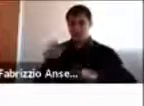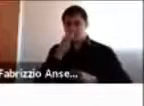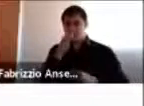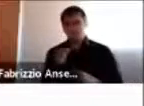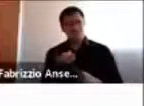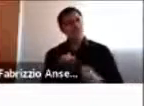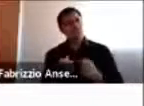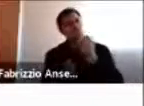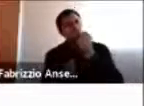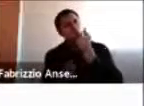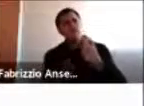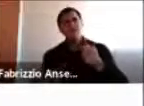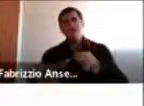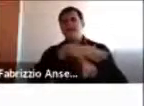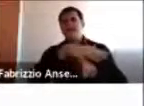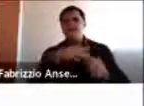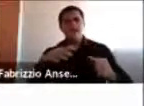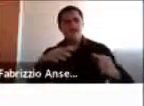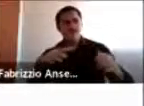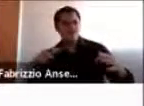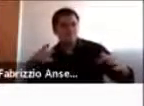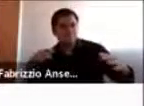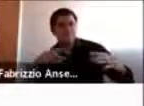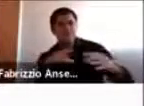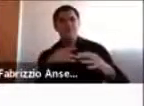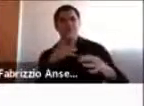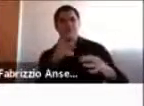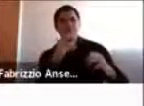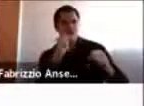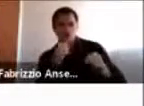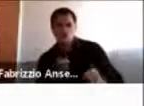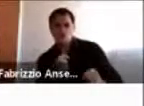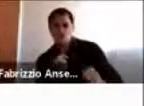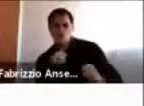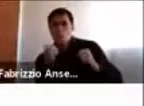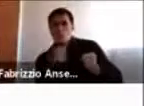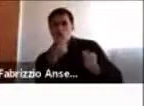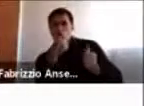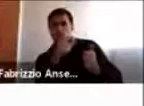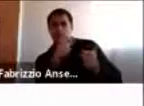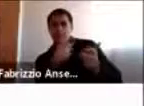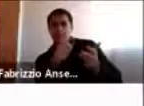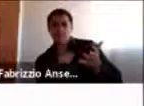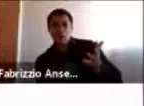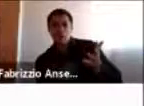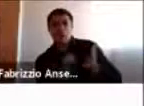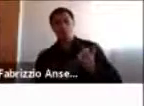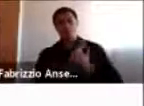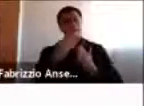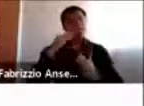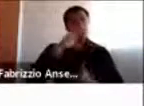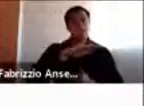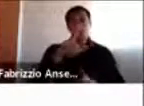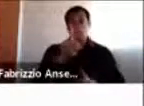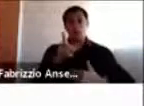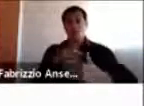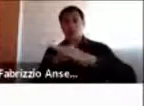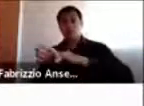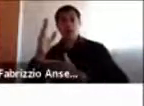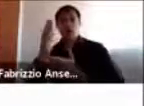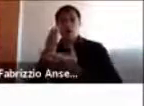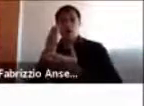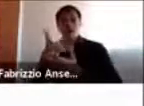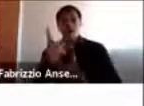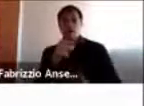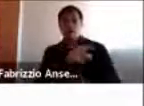variables predictoras que incluso pudieran ser evaluadas en niños que aún no han iniciado formalmente el aprendizaje de la lectura y que eso es lo más